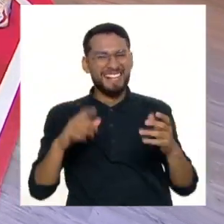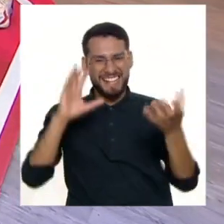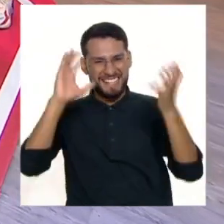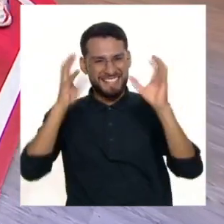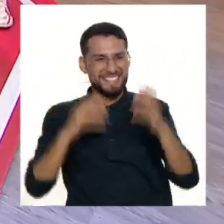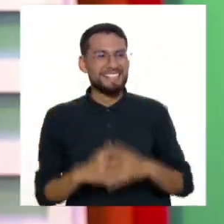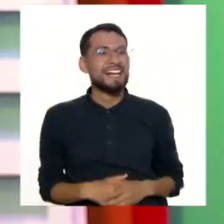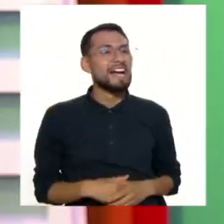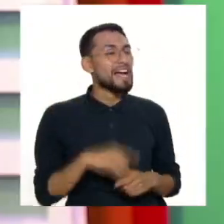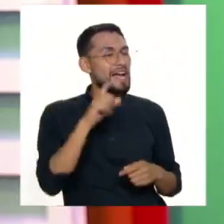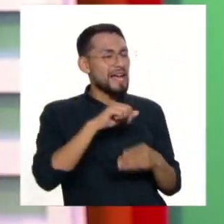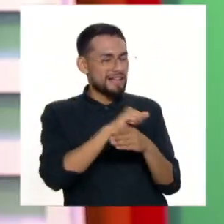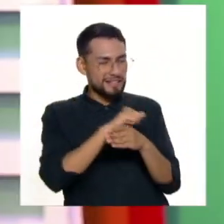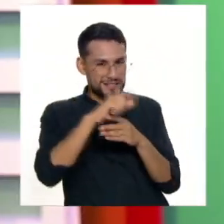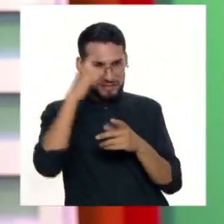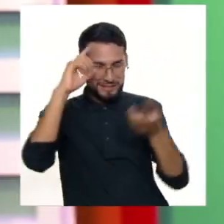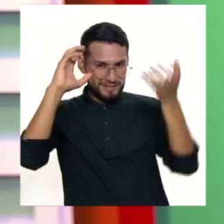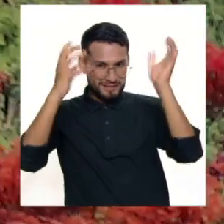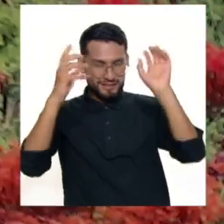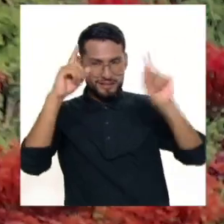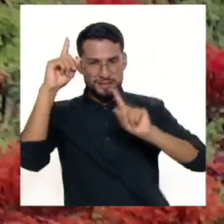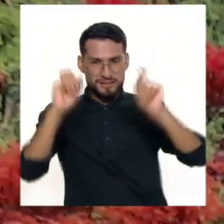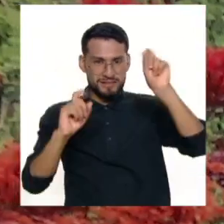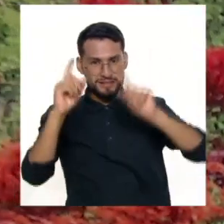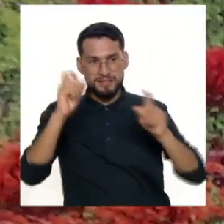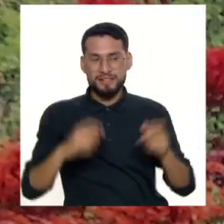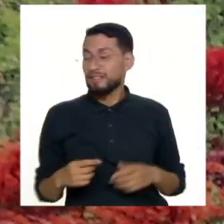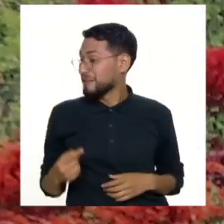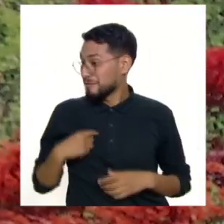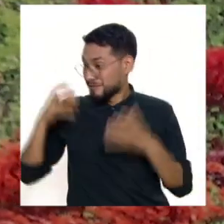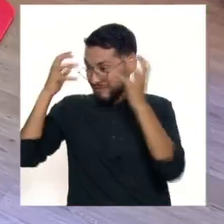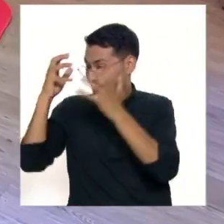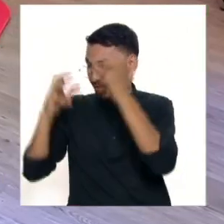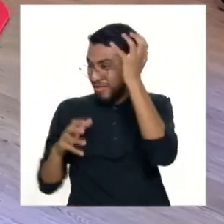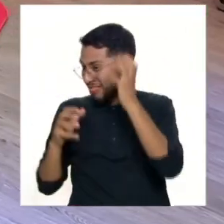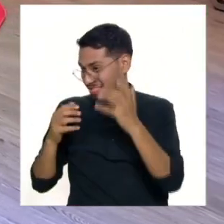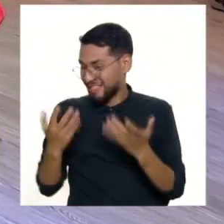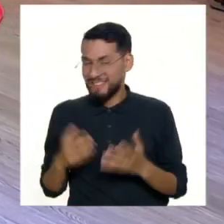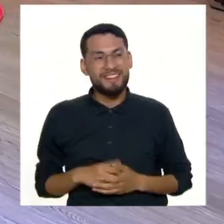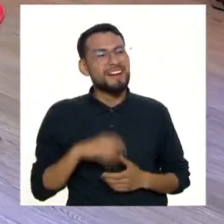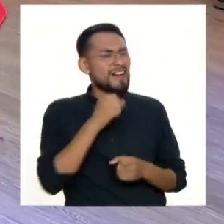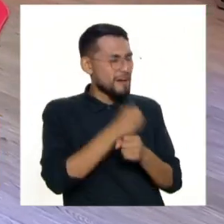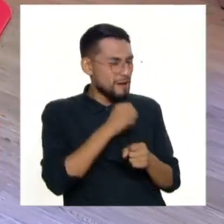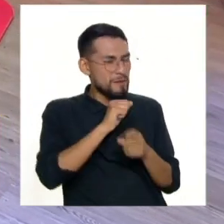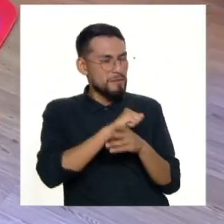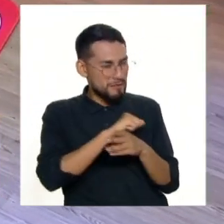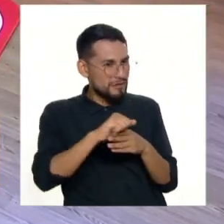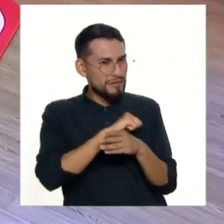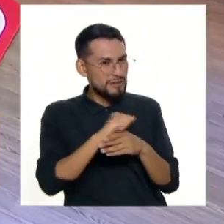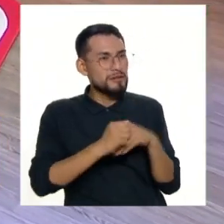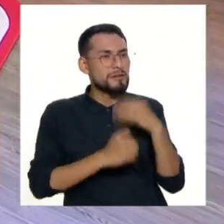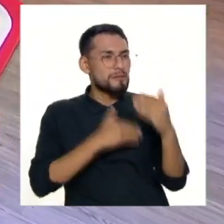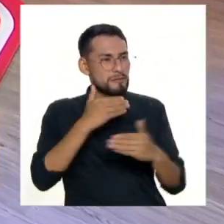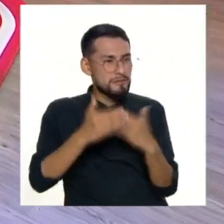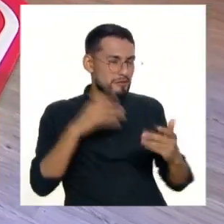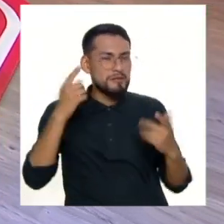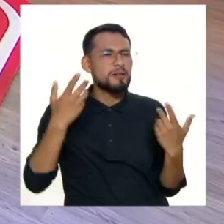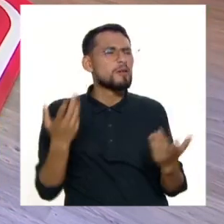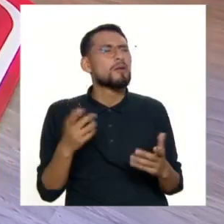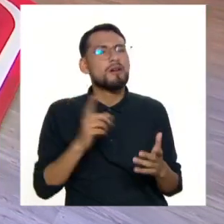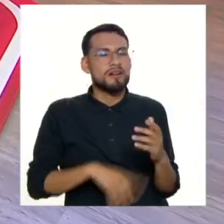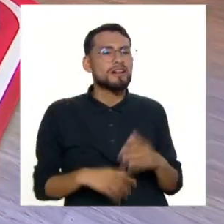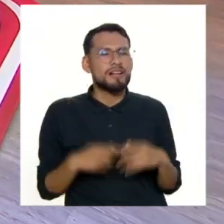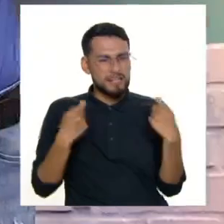es un poquito de gimnasia cerebral lo que hacemos. O sea, no está funcionando mi cerebro, sino yo. Trabajar un poquito de coordinación y desconectarse. Más que